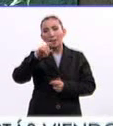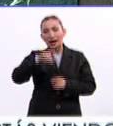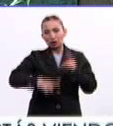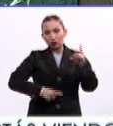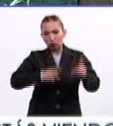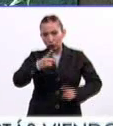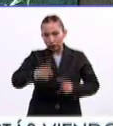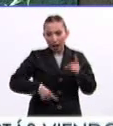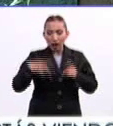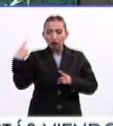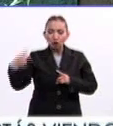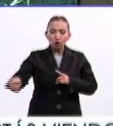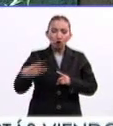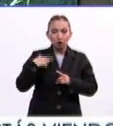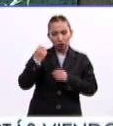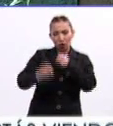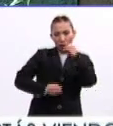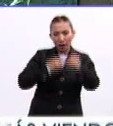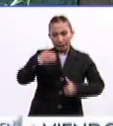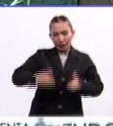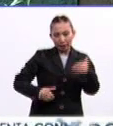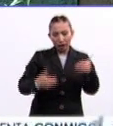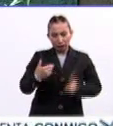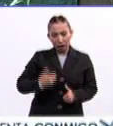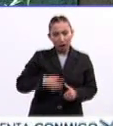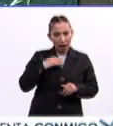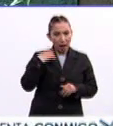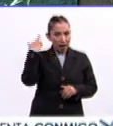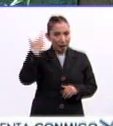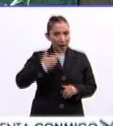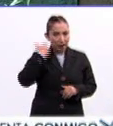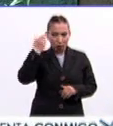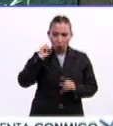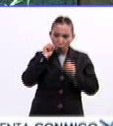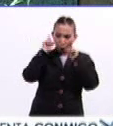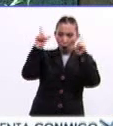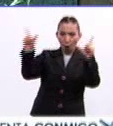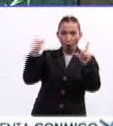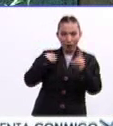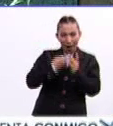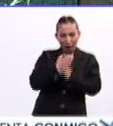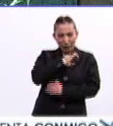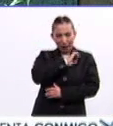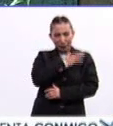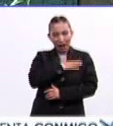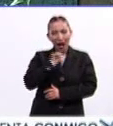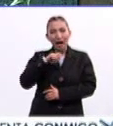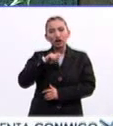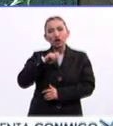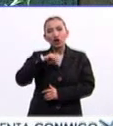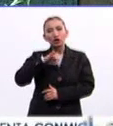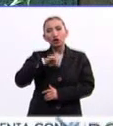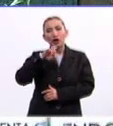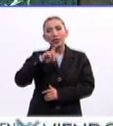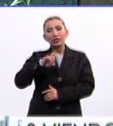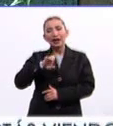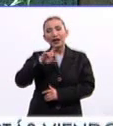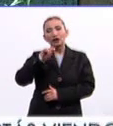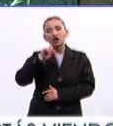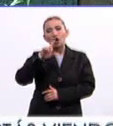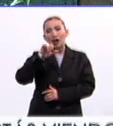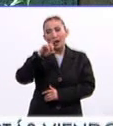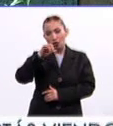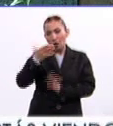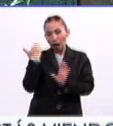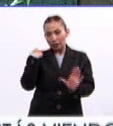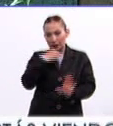le merecieron reconocimientos en la corte del virrey de la Nueva España, Antonio de Toledo y Salazar, a la que perteneció, fue sin duda